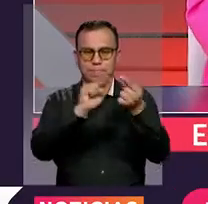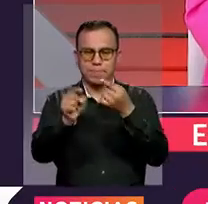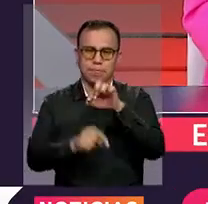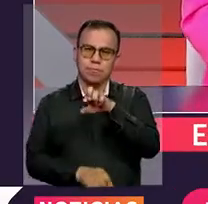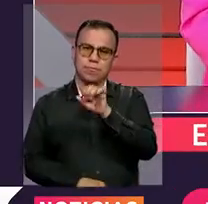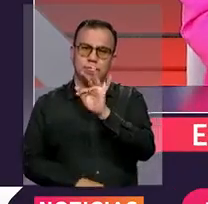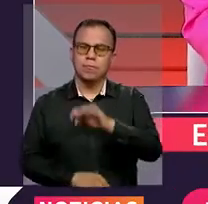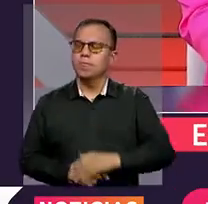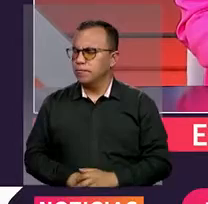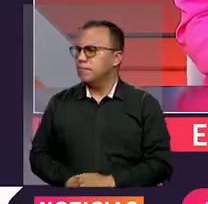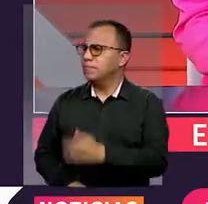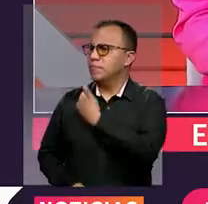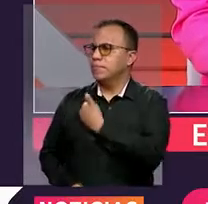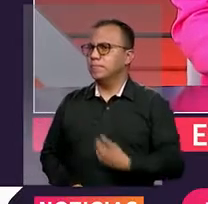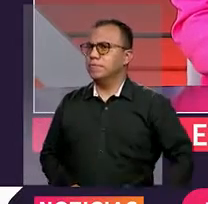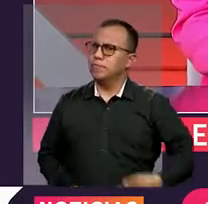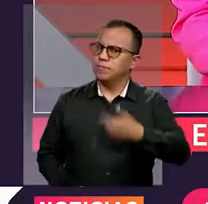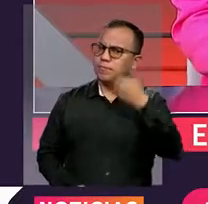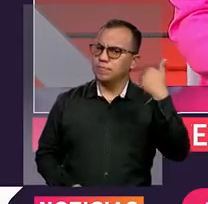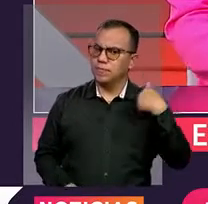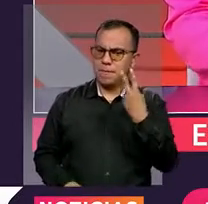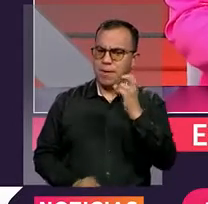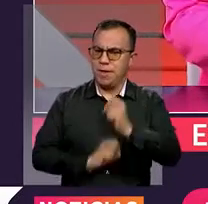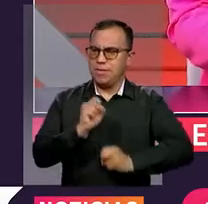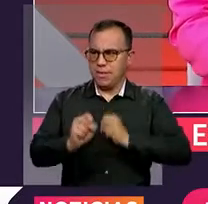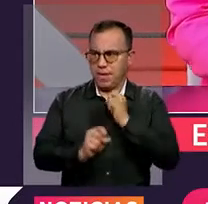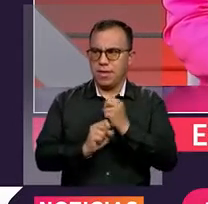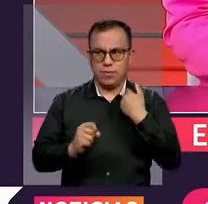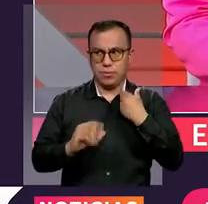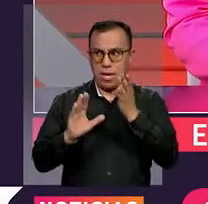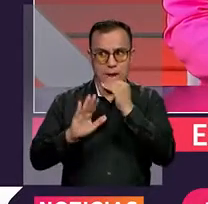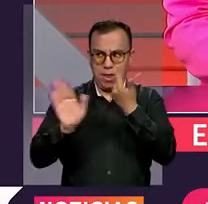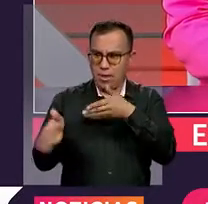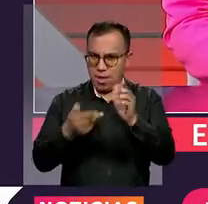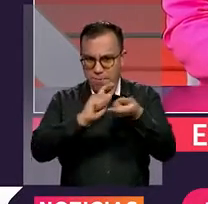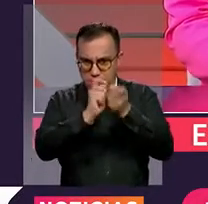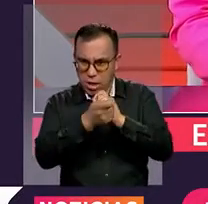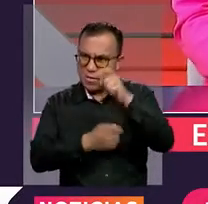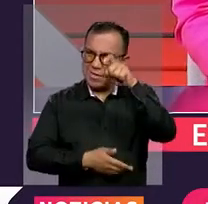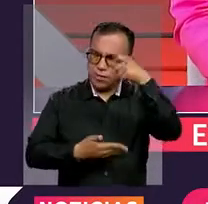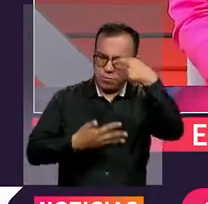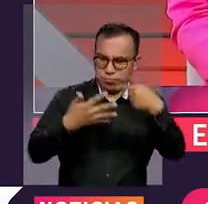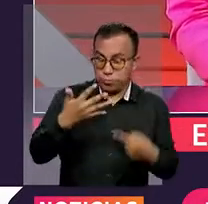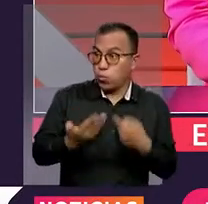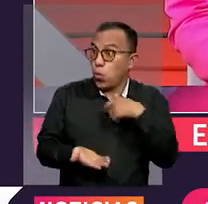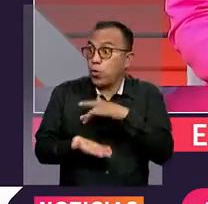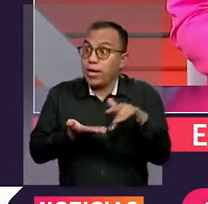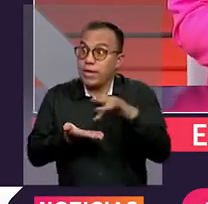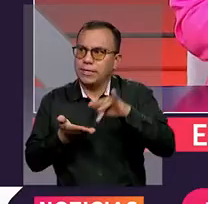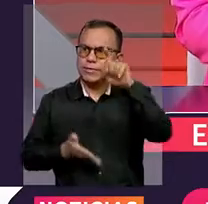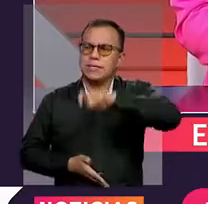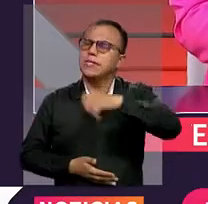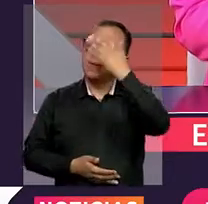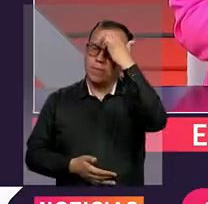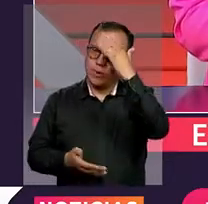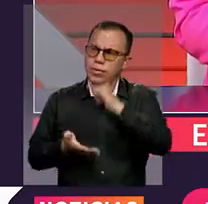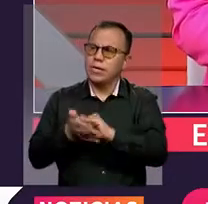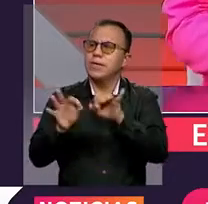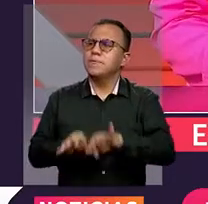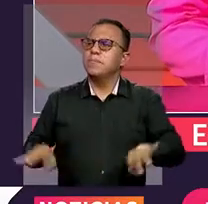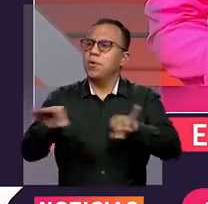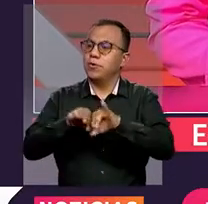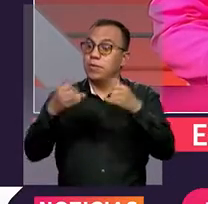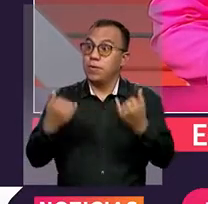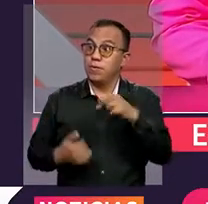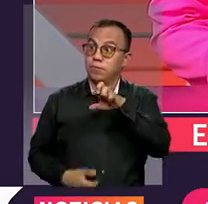Presidenta, una cosa es clara, hace 20 años que no se modifica el POT en la ciudad y los cambios necesarios pues son urgentes. ¿Por qué cree usted que es importante el POT